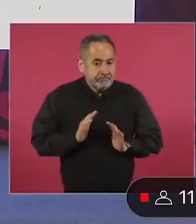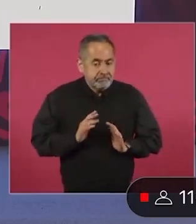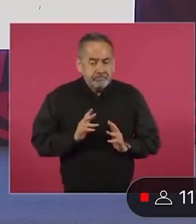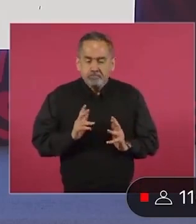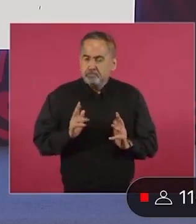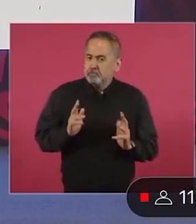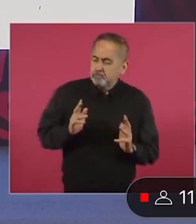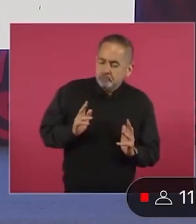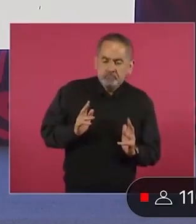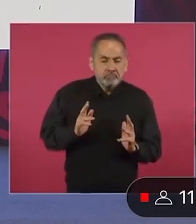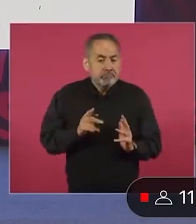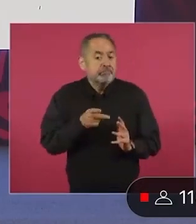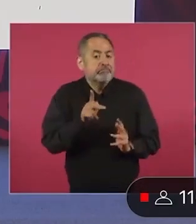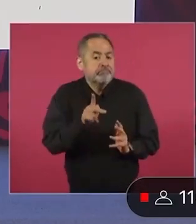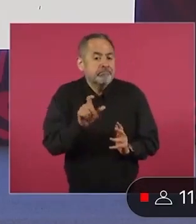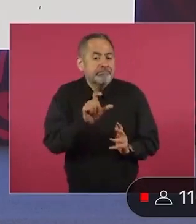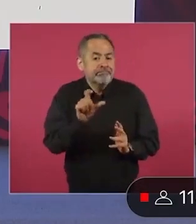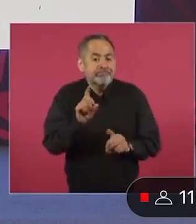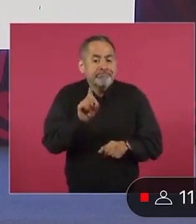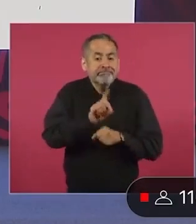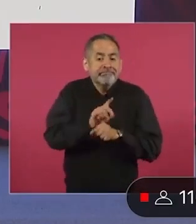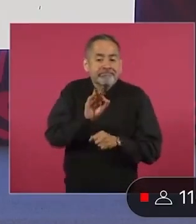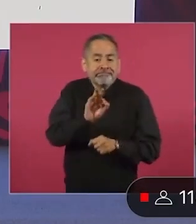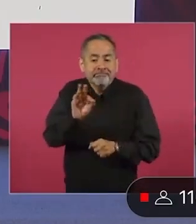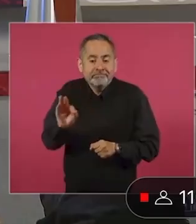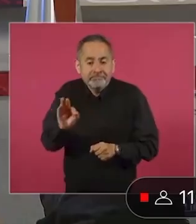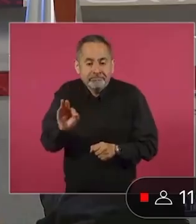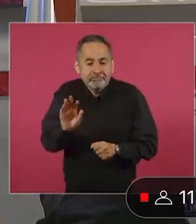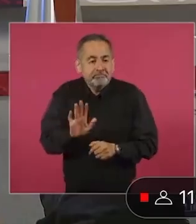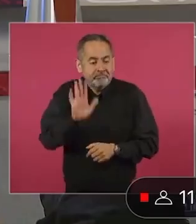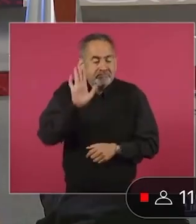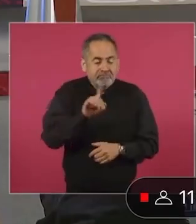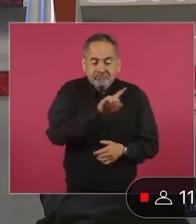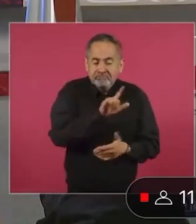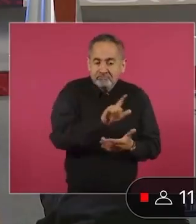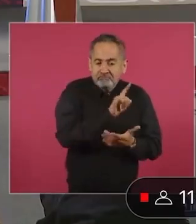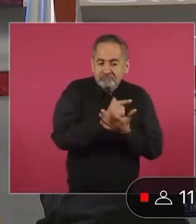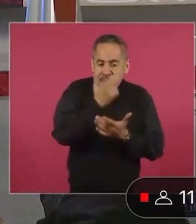estaríamos hablando de posibles delitos